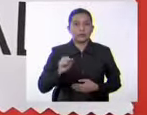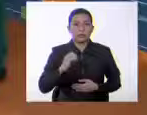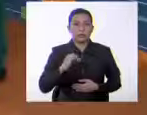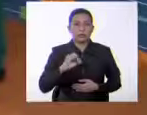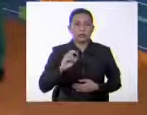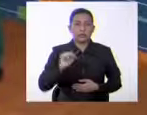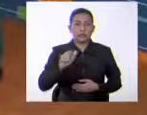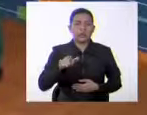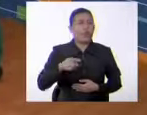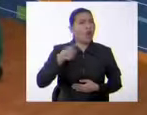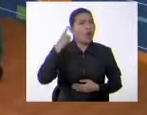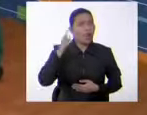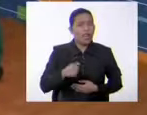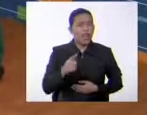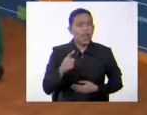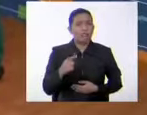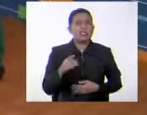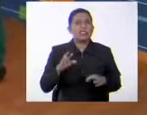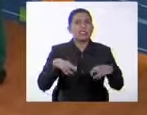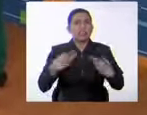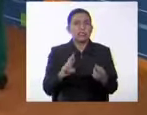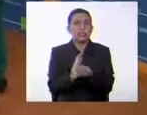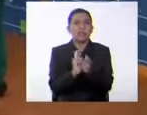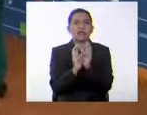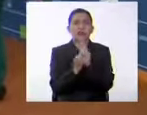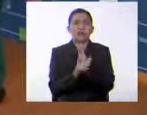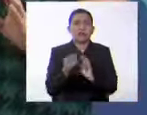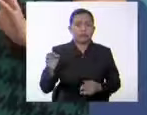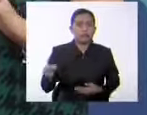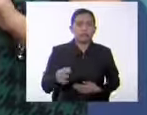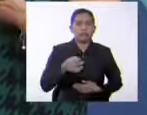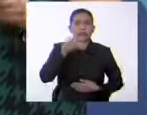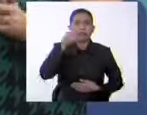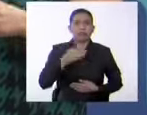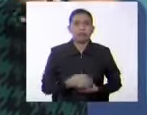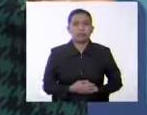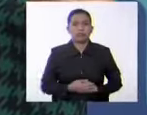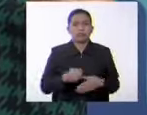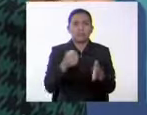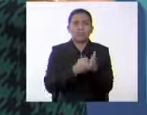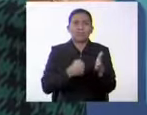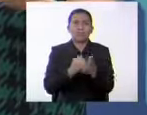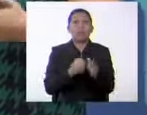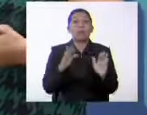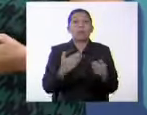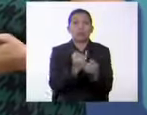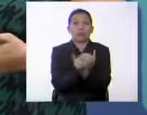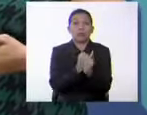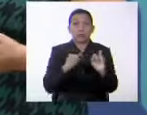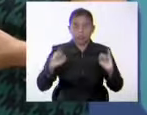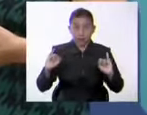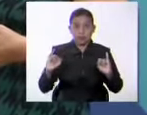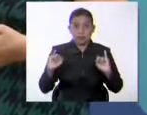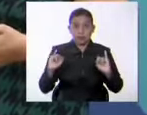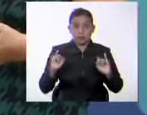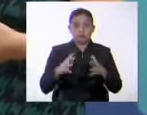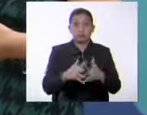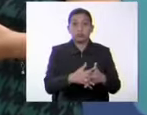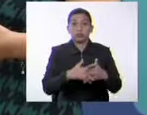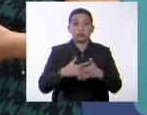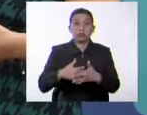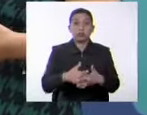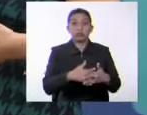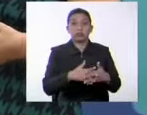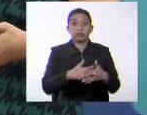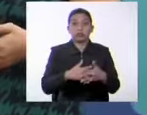Revolución Francesa, durante la independencia de las 13 colonias de Estados Unidos que se separó de Inglaterra. Esa